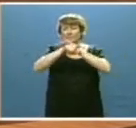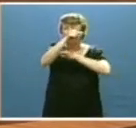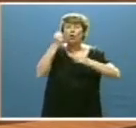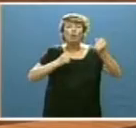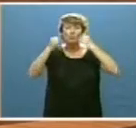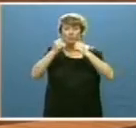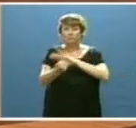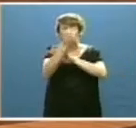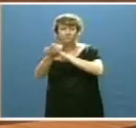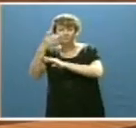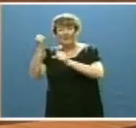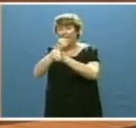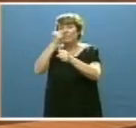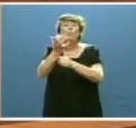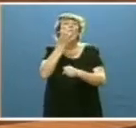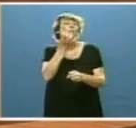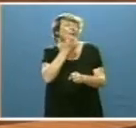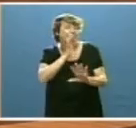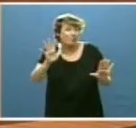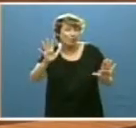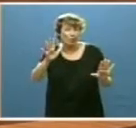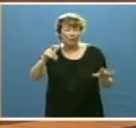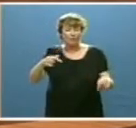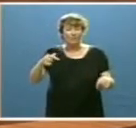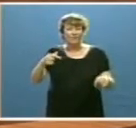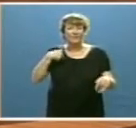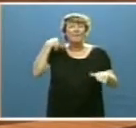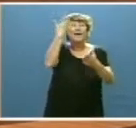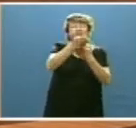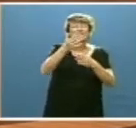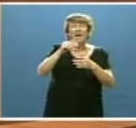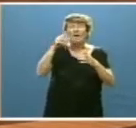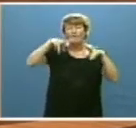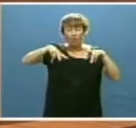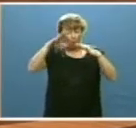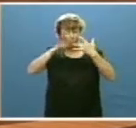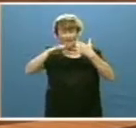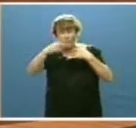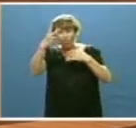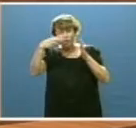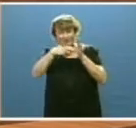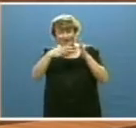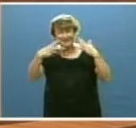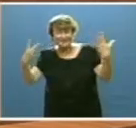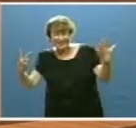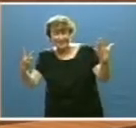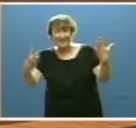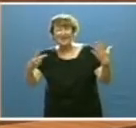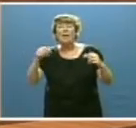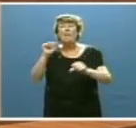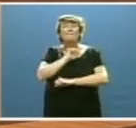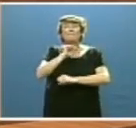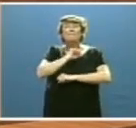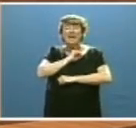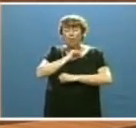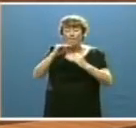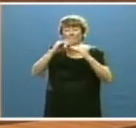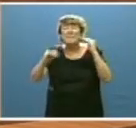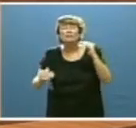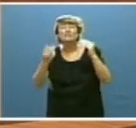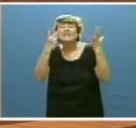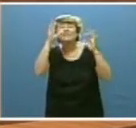creación de empleo que por ejemplo nos llevó al final de 2007 a tener una tasa de paro inferior al 7